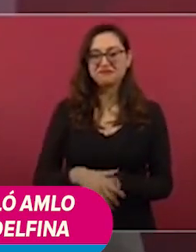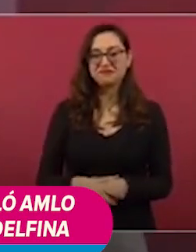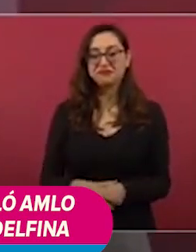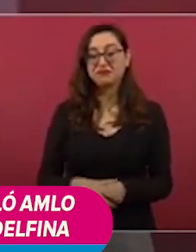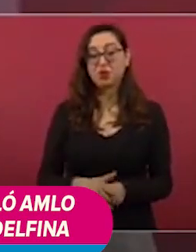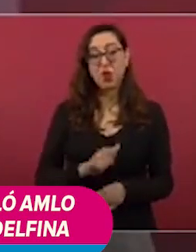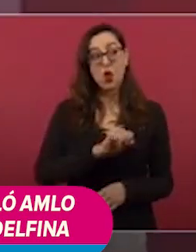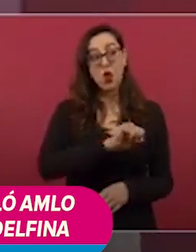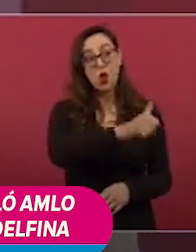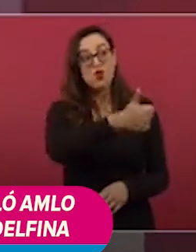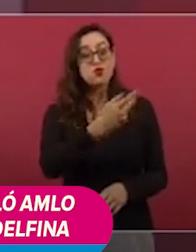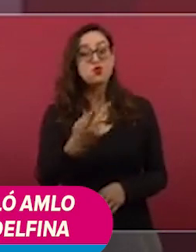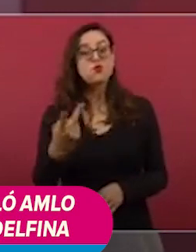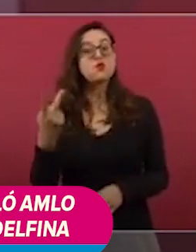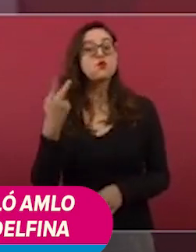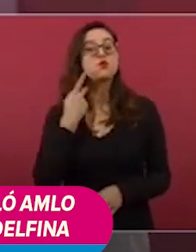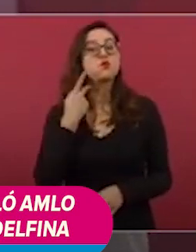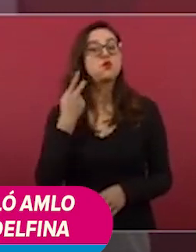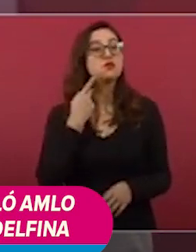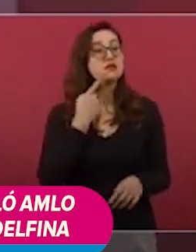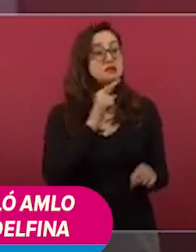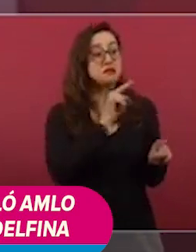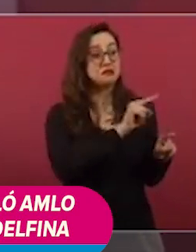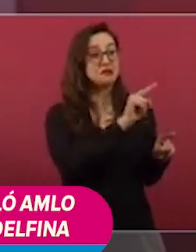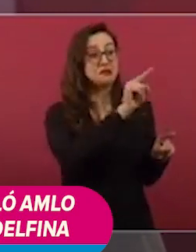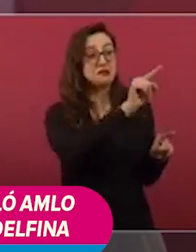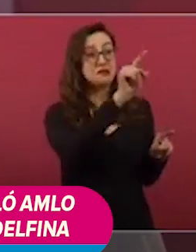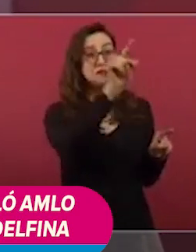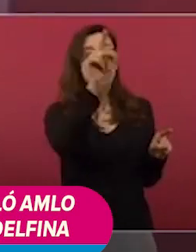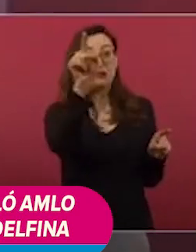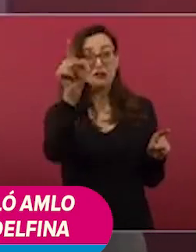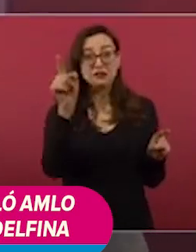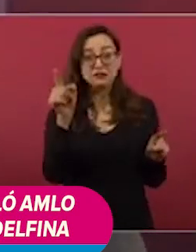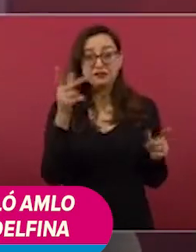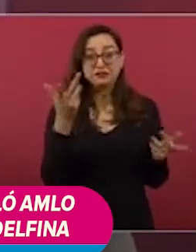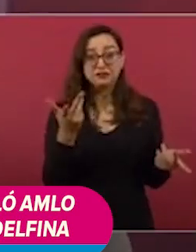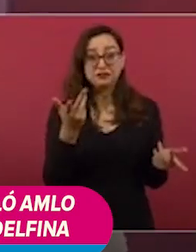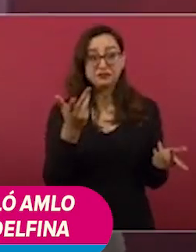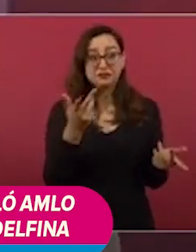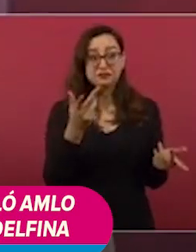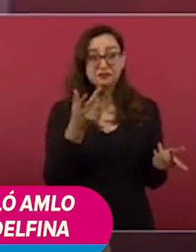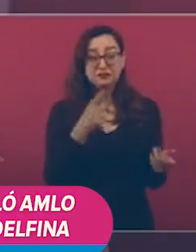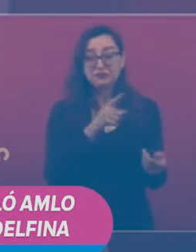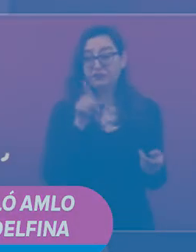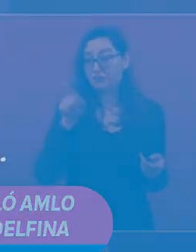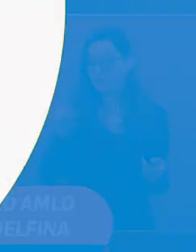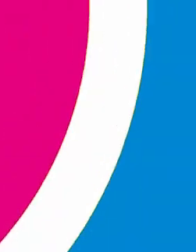políticos de viejo cuño.